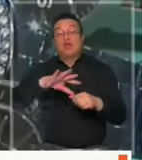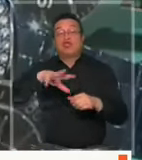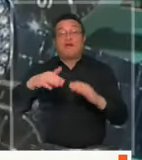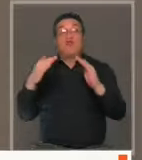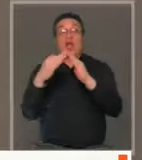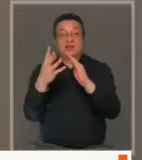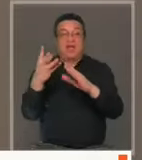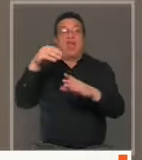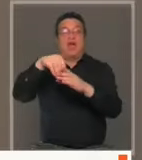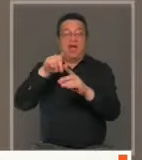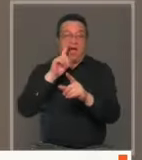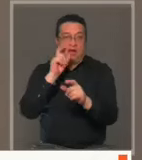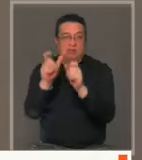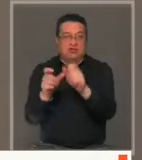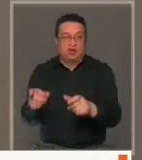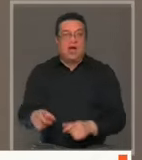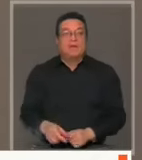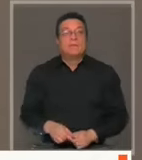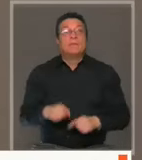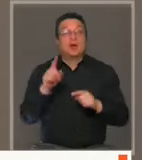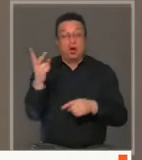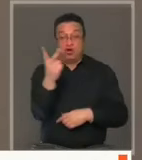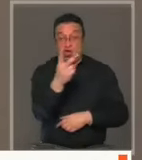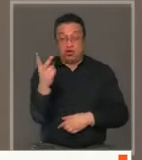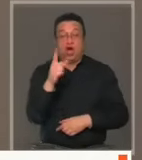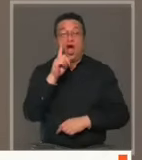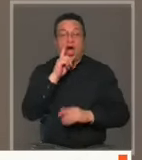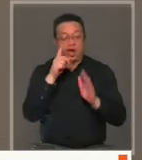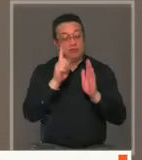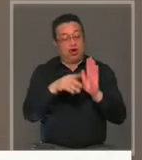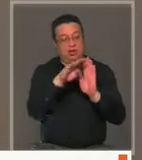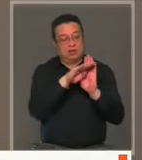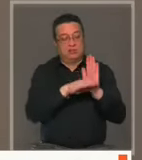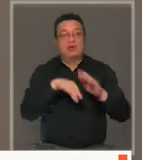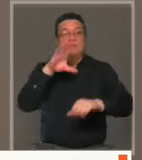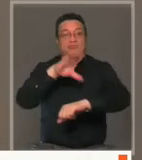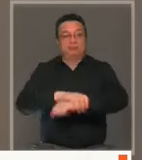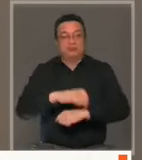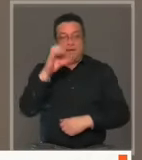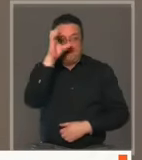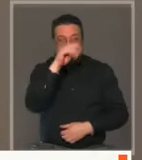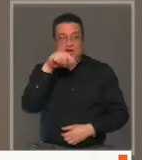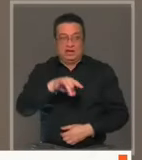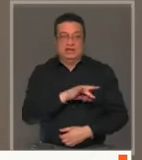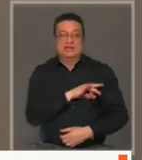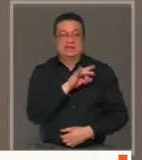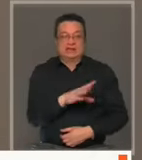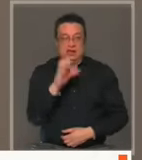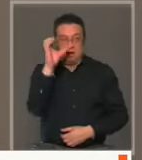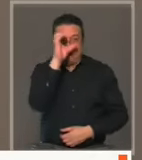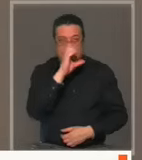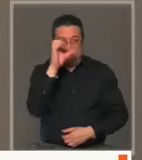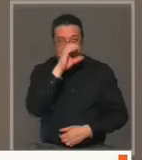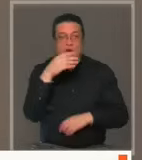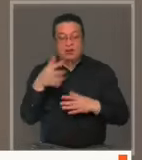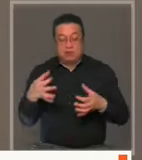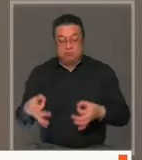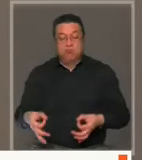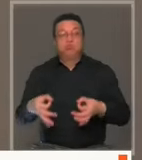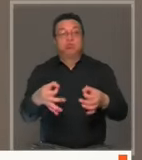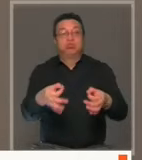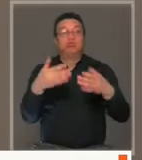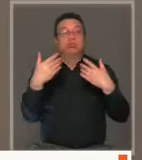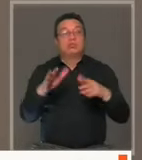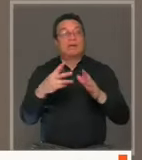habitado. E incluso ambos registran órdenes de detención vigente en nuestro país, emanadas posterior a